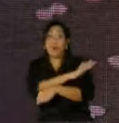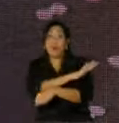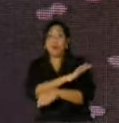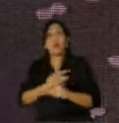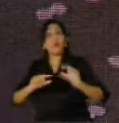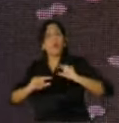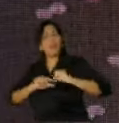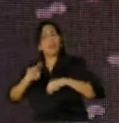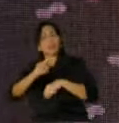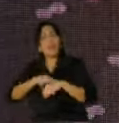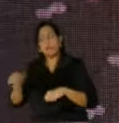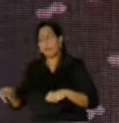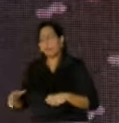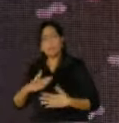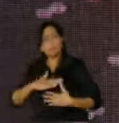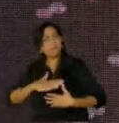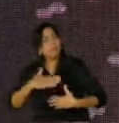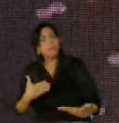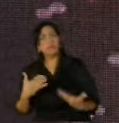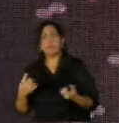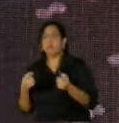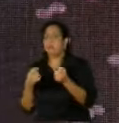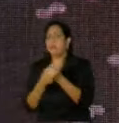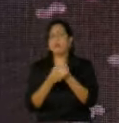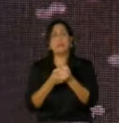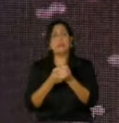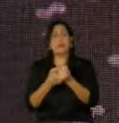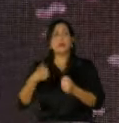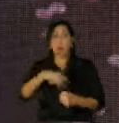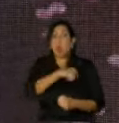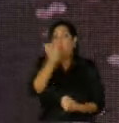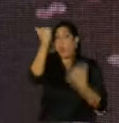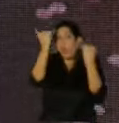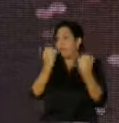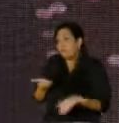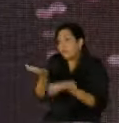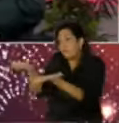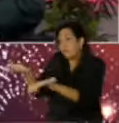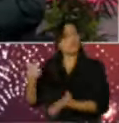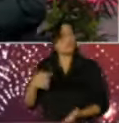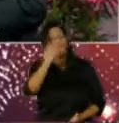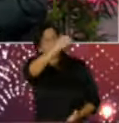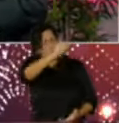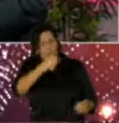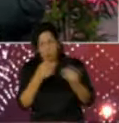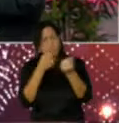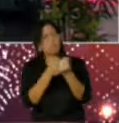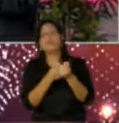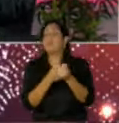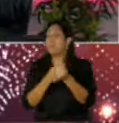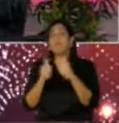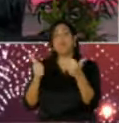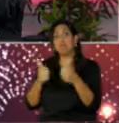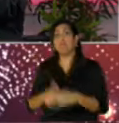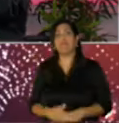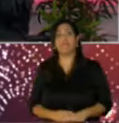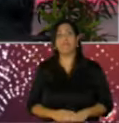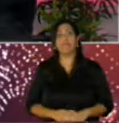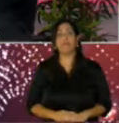Nacional ha estado bien dispuesto para todas nuestras recomendaciones y para colaborar en equipo siempre. O sea que, de alguna